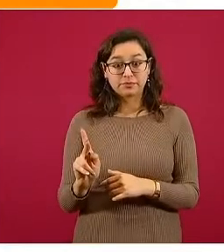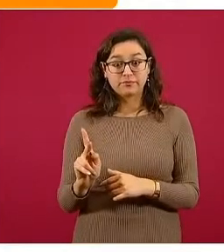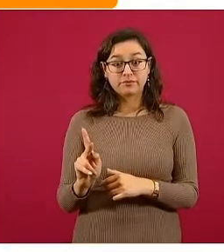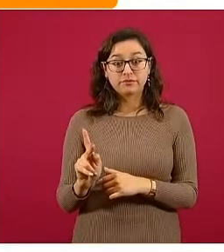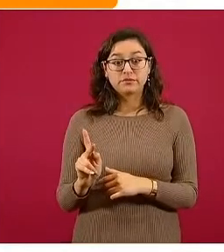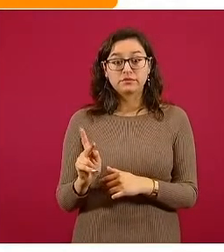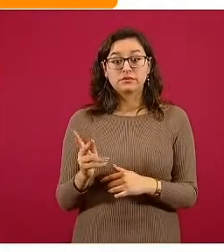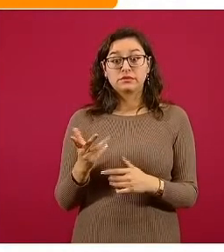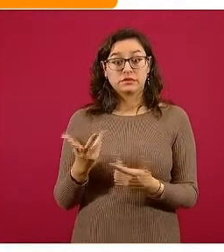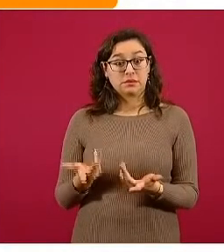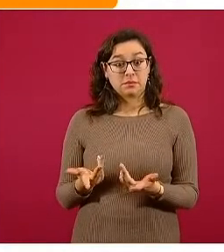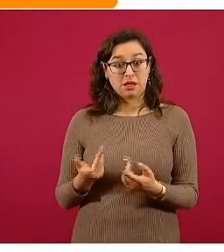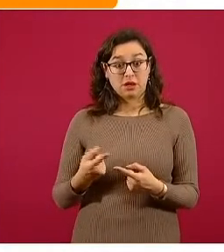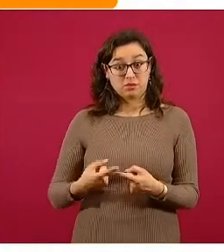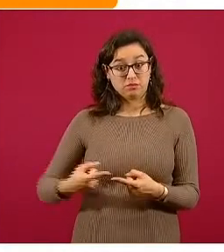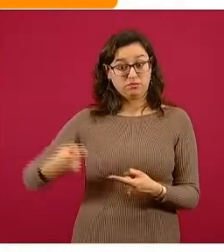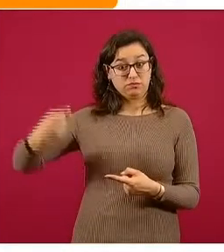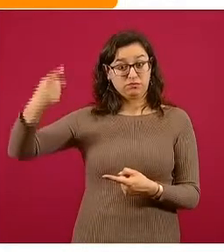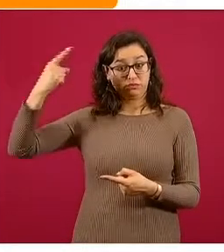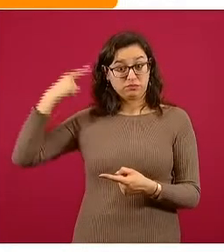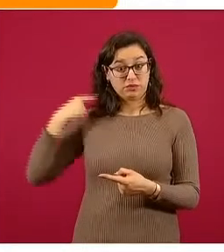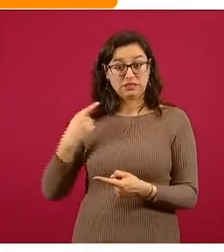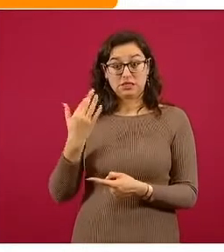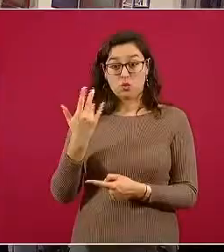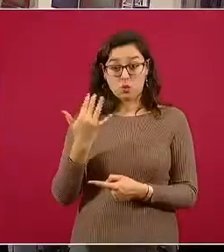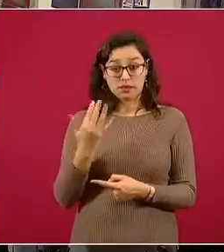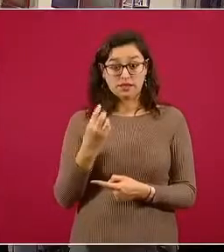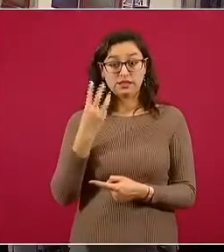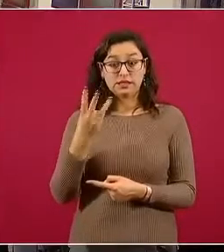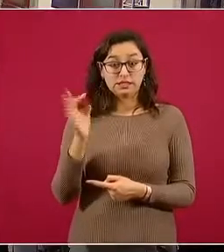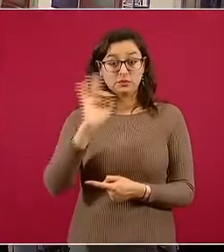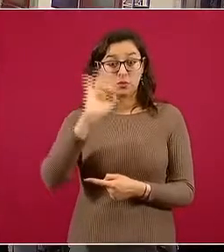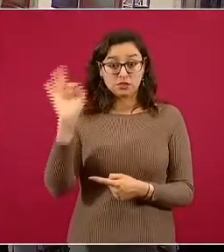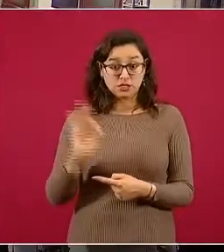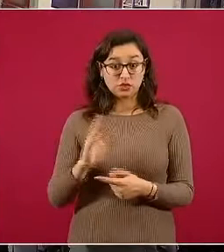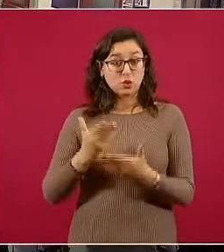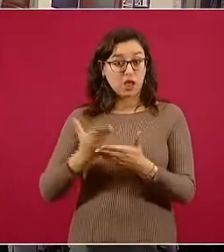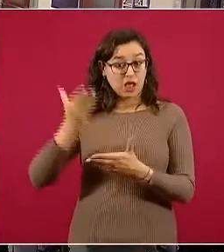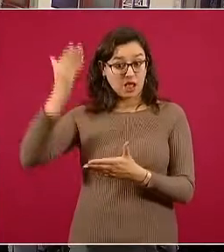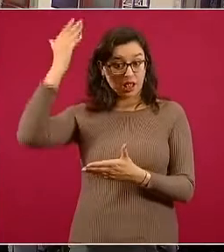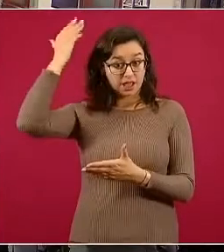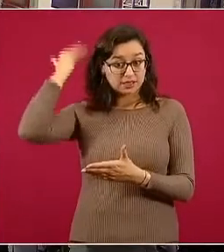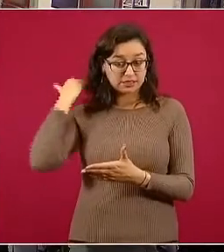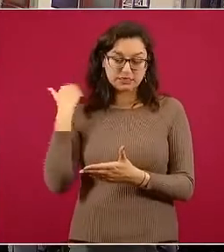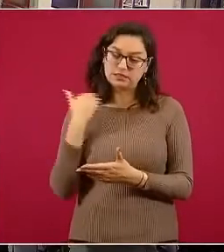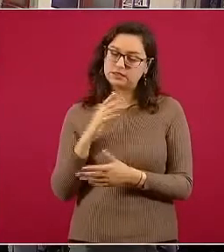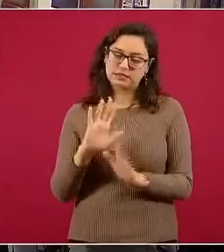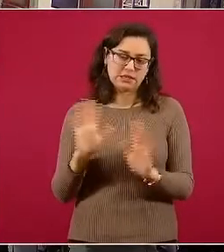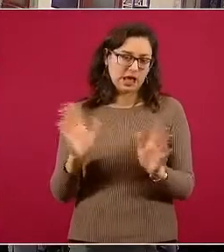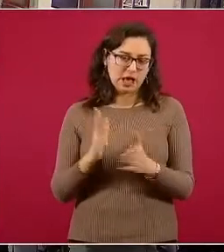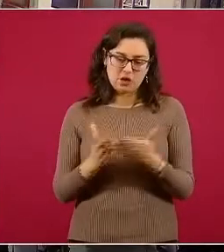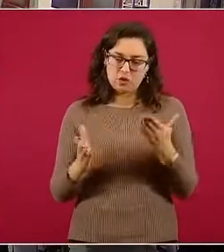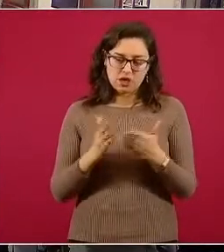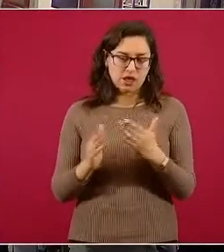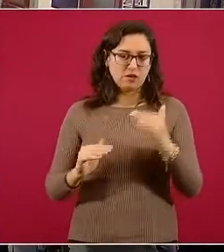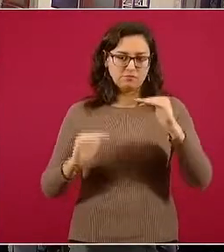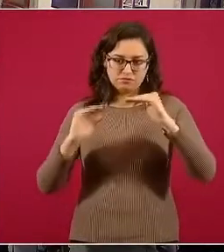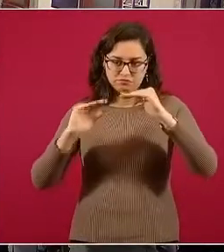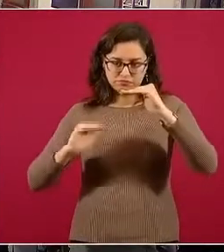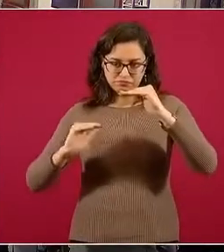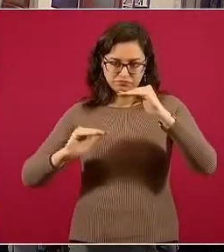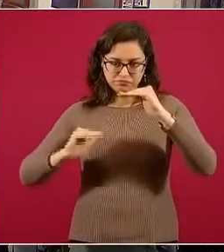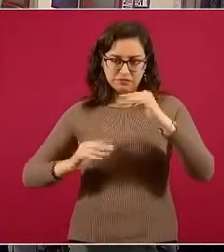de positividad superior al 50%, 53%, que alcanzamos en su momento entre las